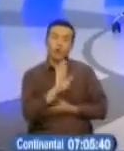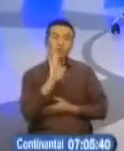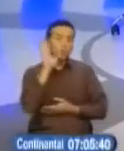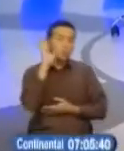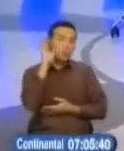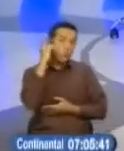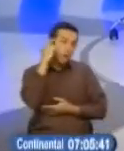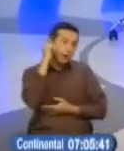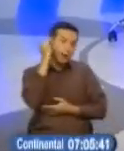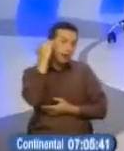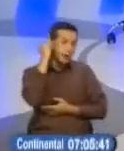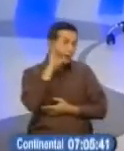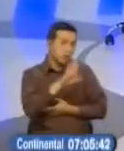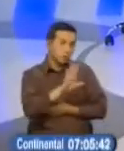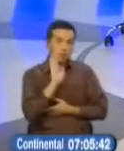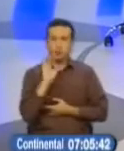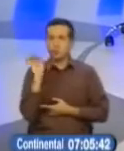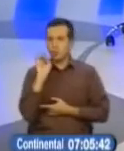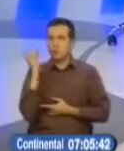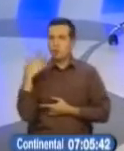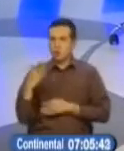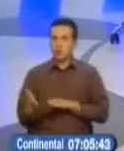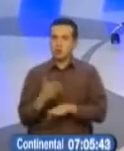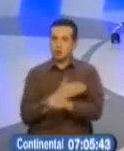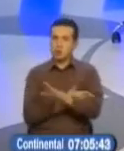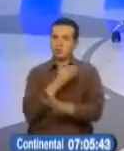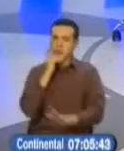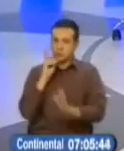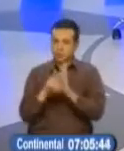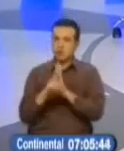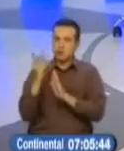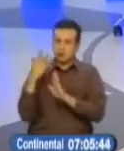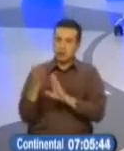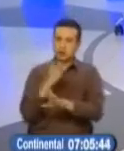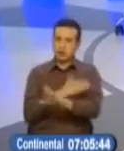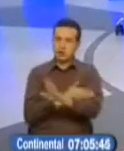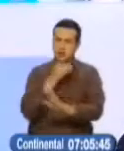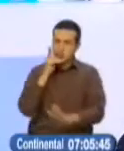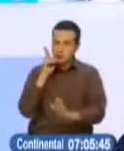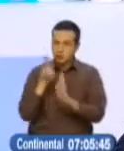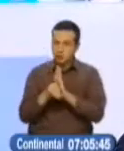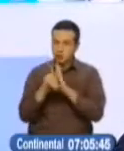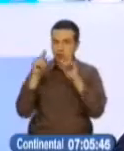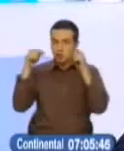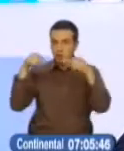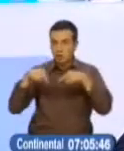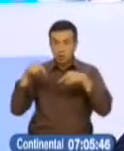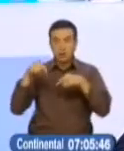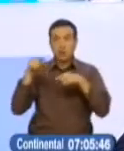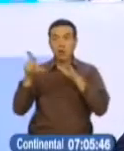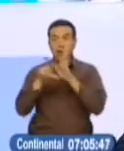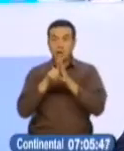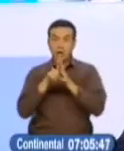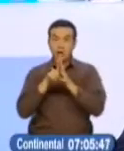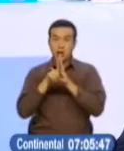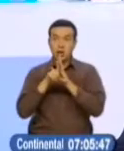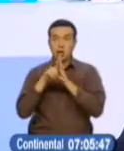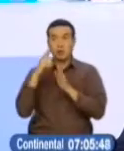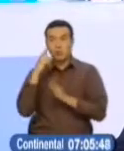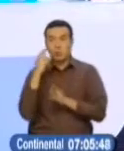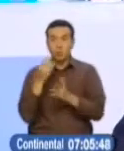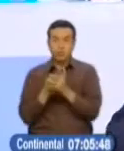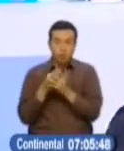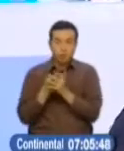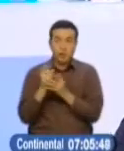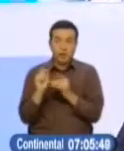tuyas y de la ciudadanía. No, mira, esto lo hemos venido denunciando ya desde hace largo rato. Aquí no está funcionando la ley de la oferta y la demanda